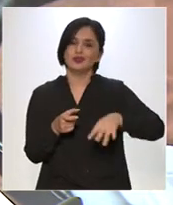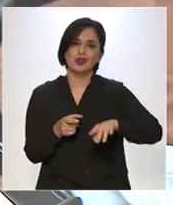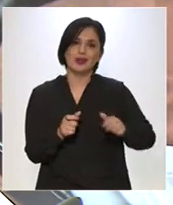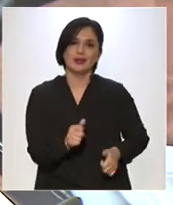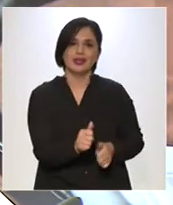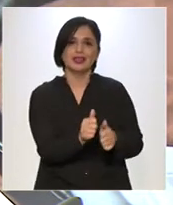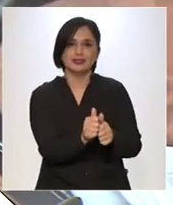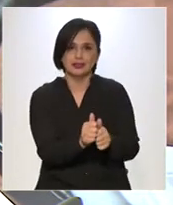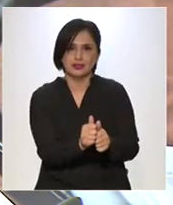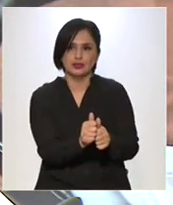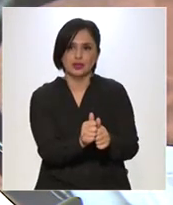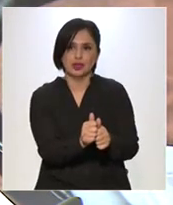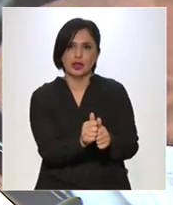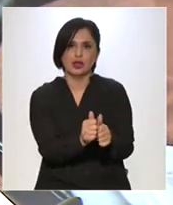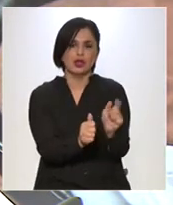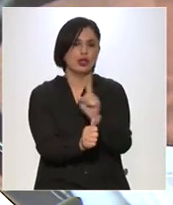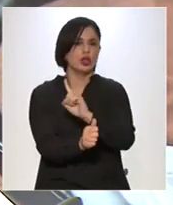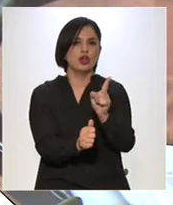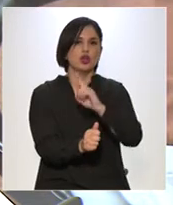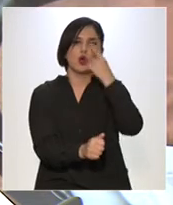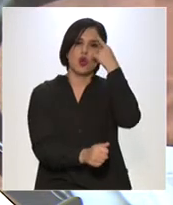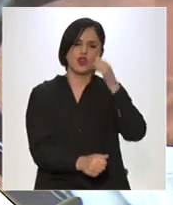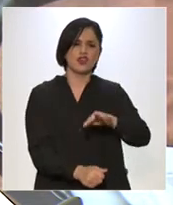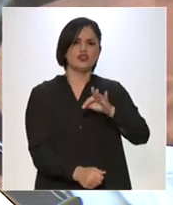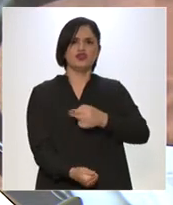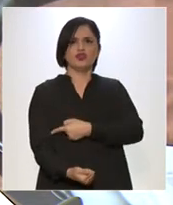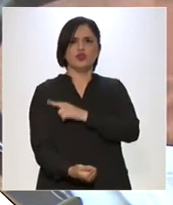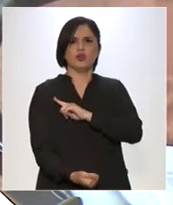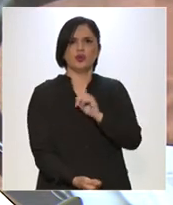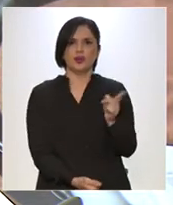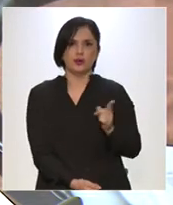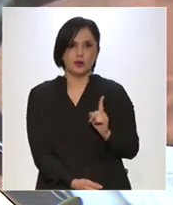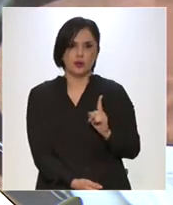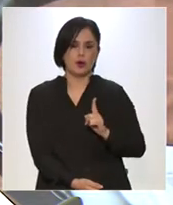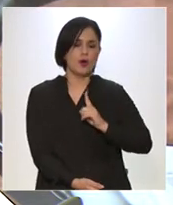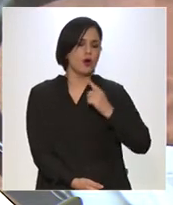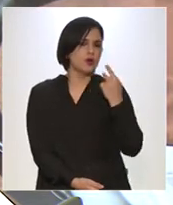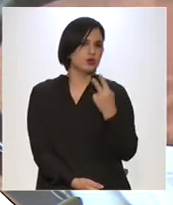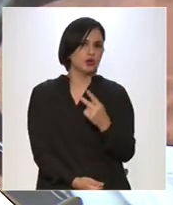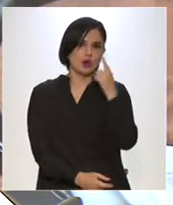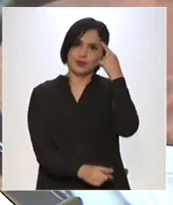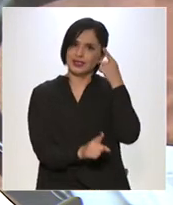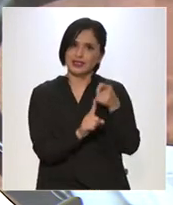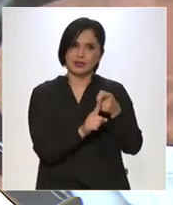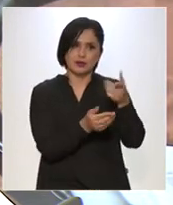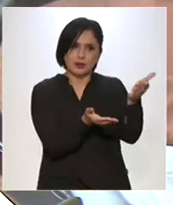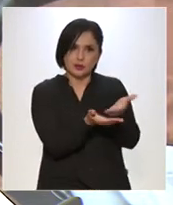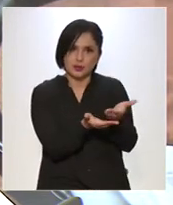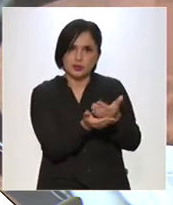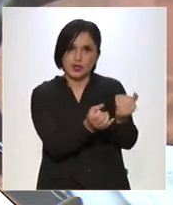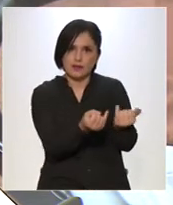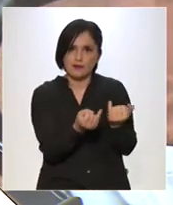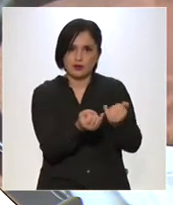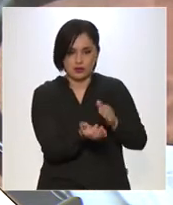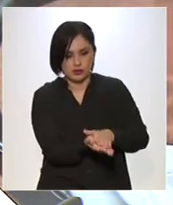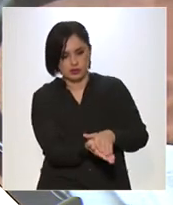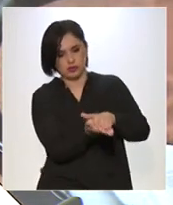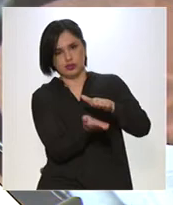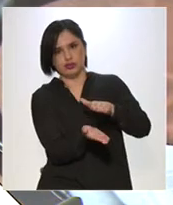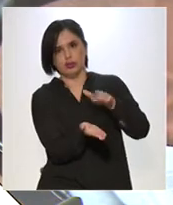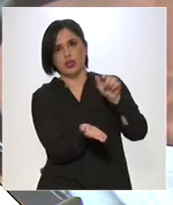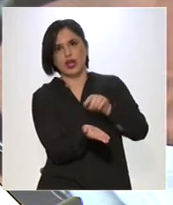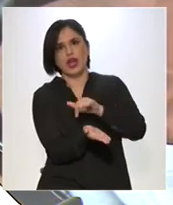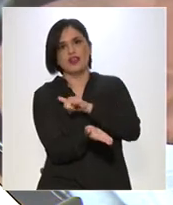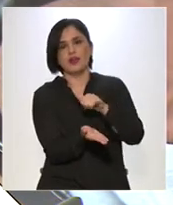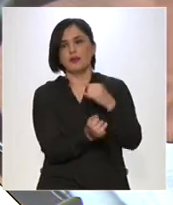asesora, no tiene poderes resolutivos. Su función básica es recopilar información que debe materializar en un